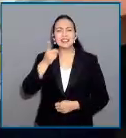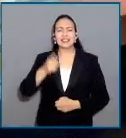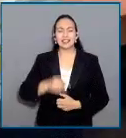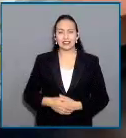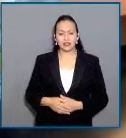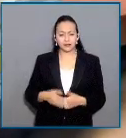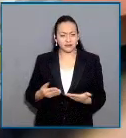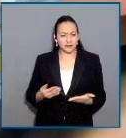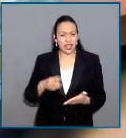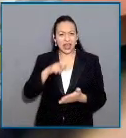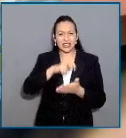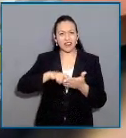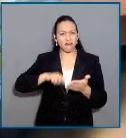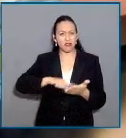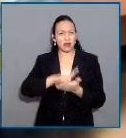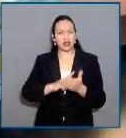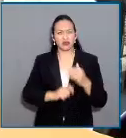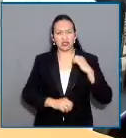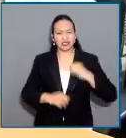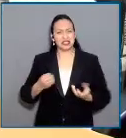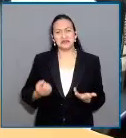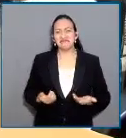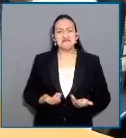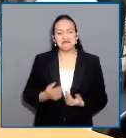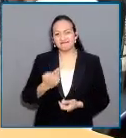judicial que mantienen en incertidumbre el